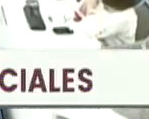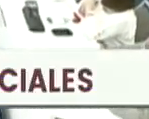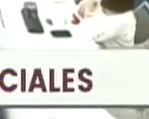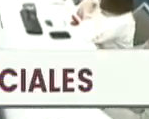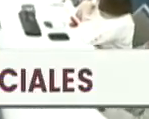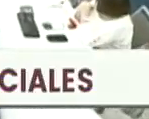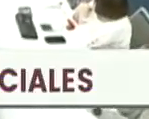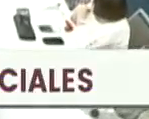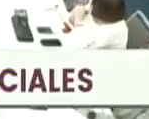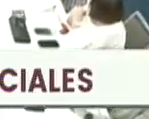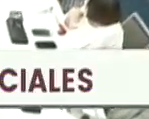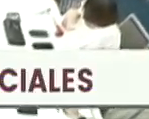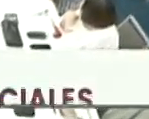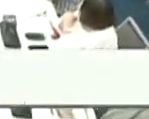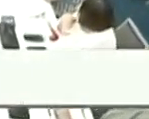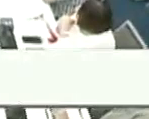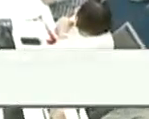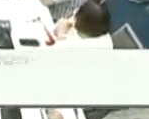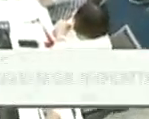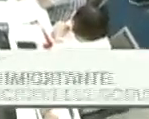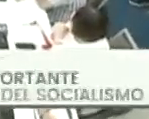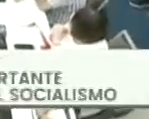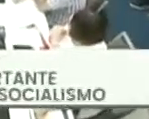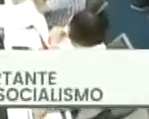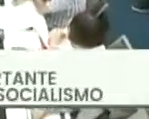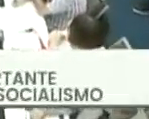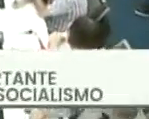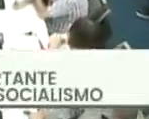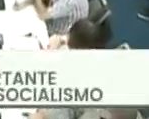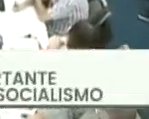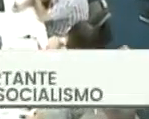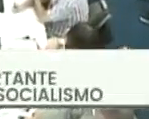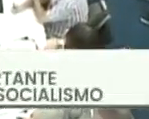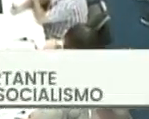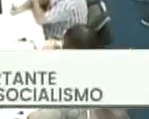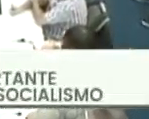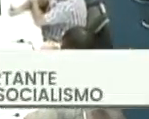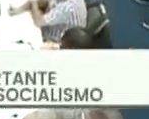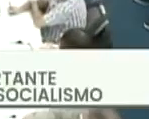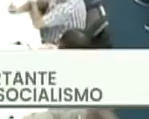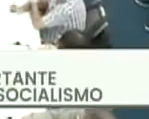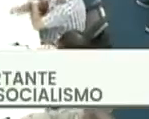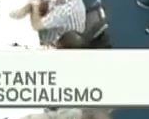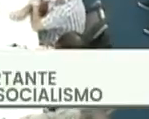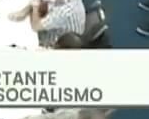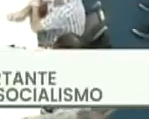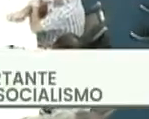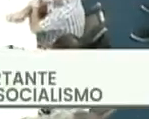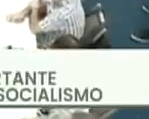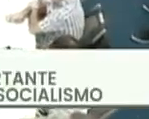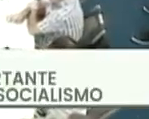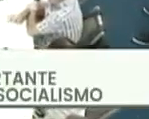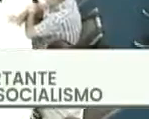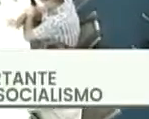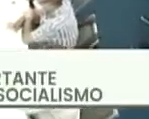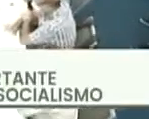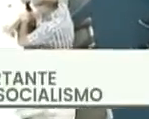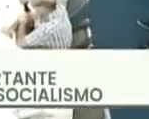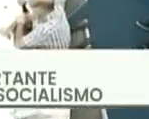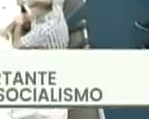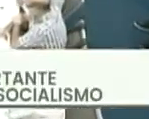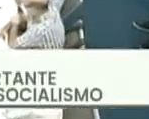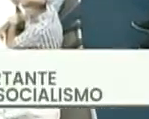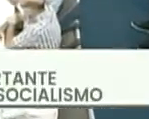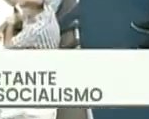la alimentación garantizada, segura y soberana, para construir las viviendas,